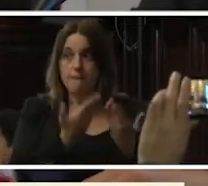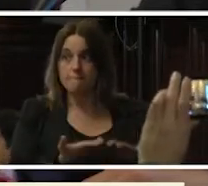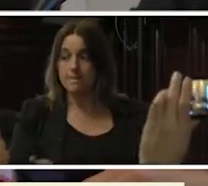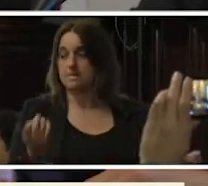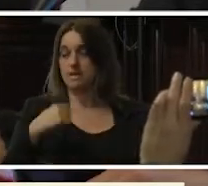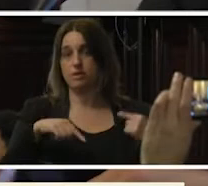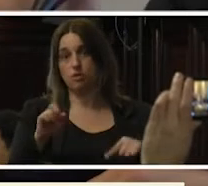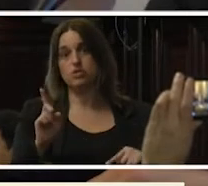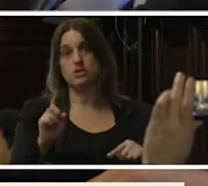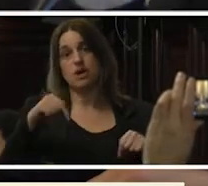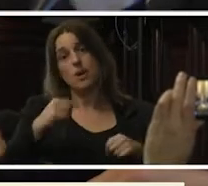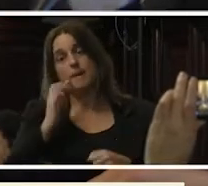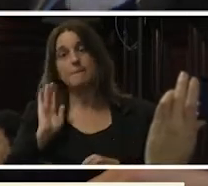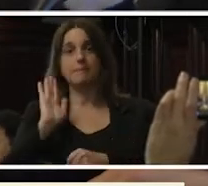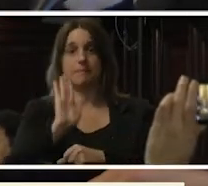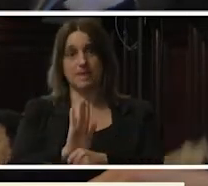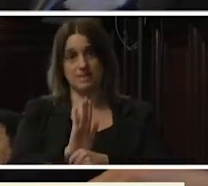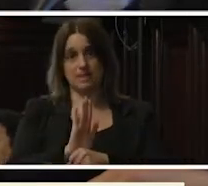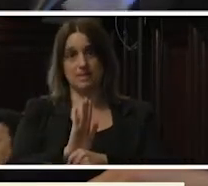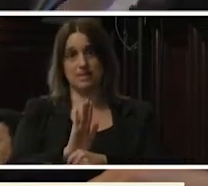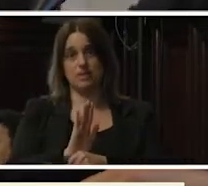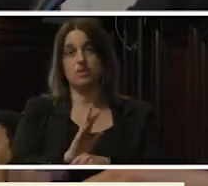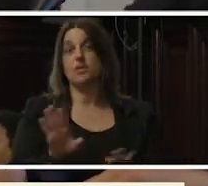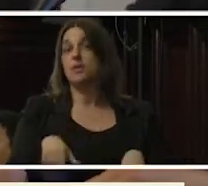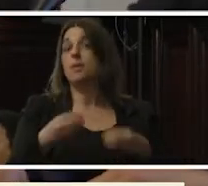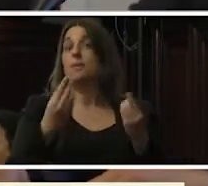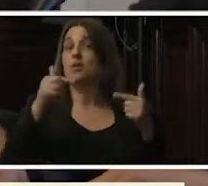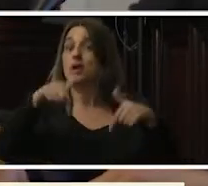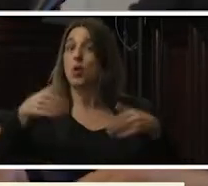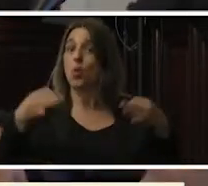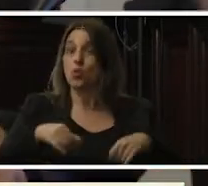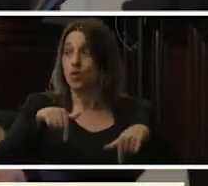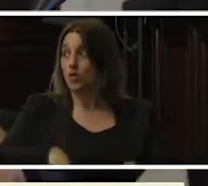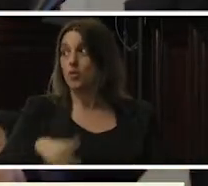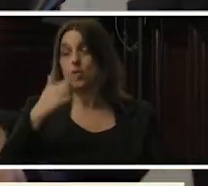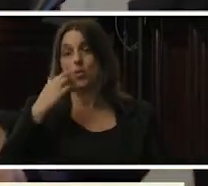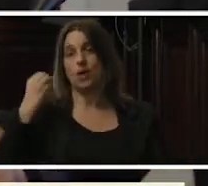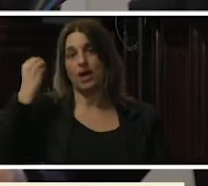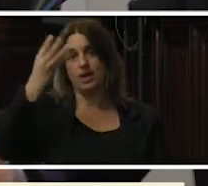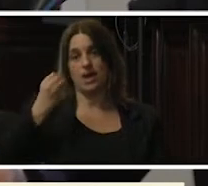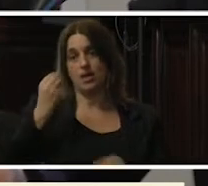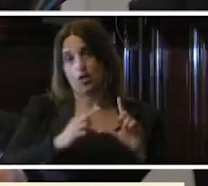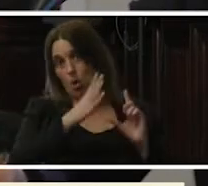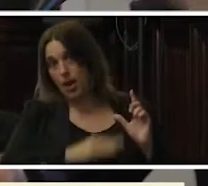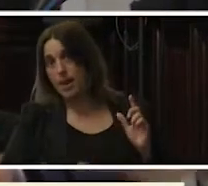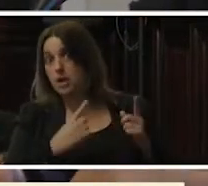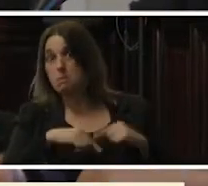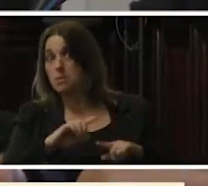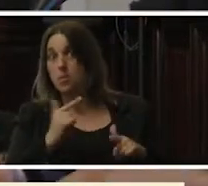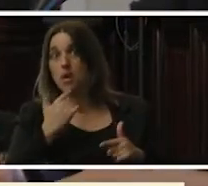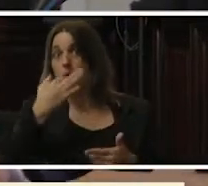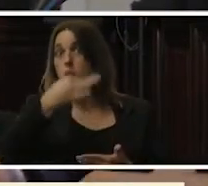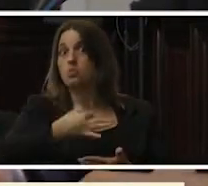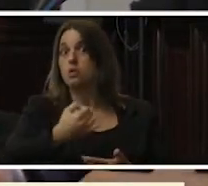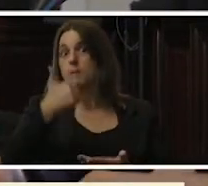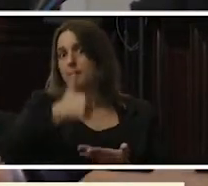la presentación, dado que en esta audiencia regional no hay una presencia del Estado, pero